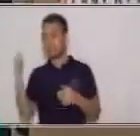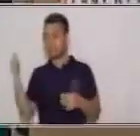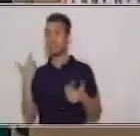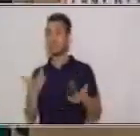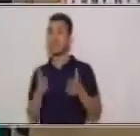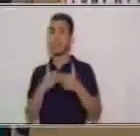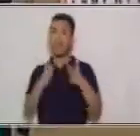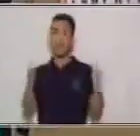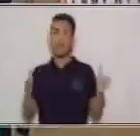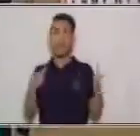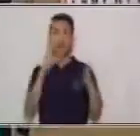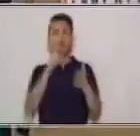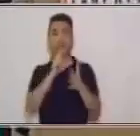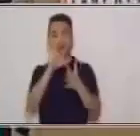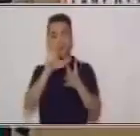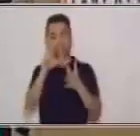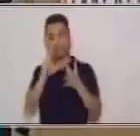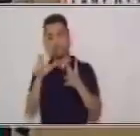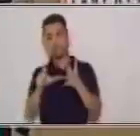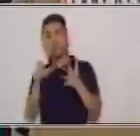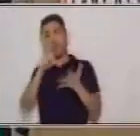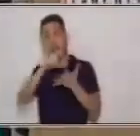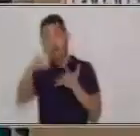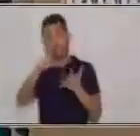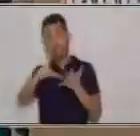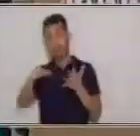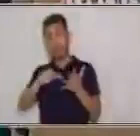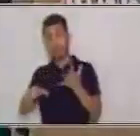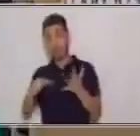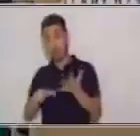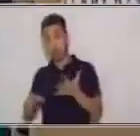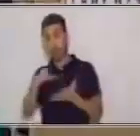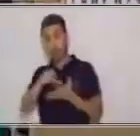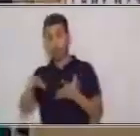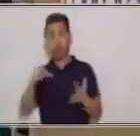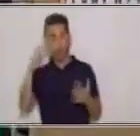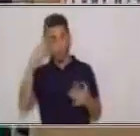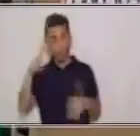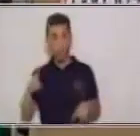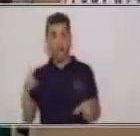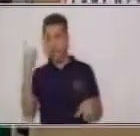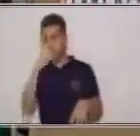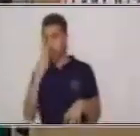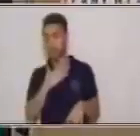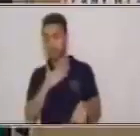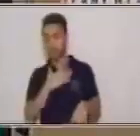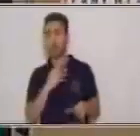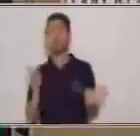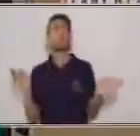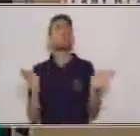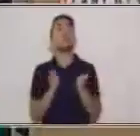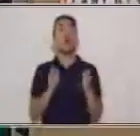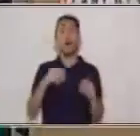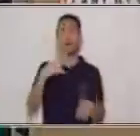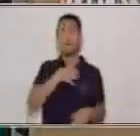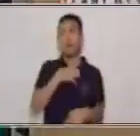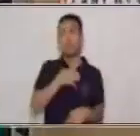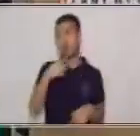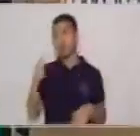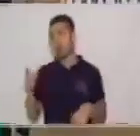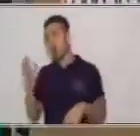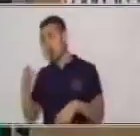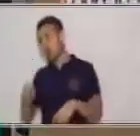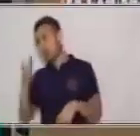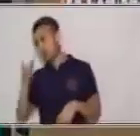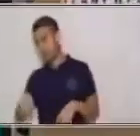clasificación del sustantivo. Observaste muy bien, no es solamente propios y comunes. Cada uno de ellos tiene su